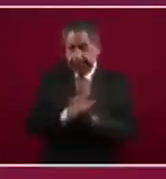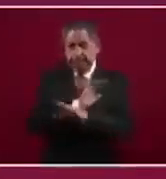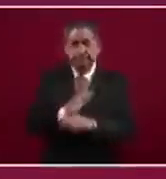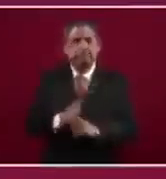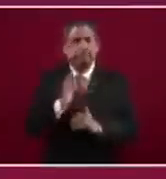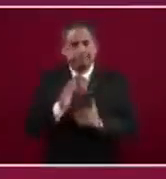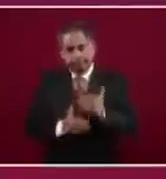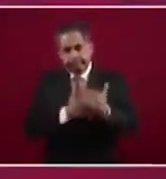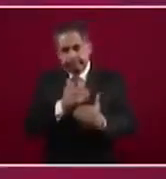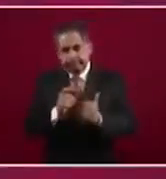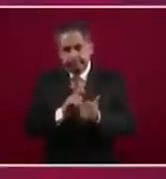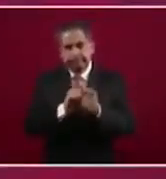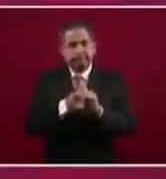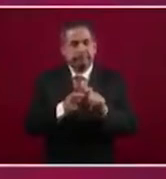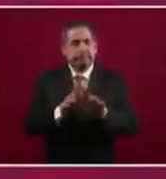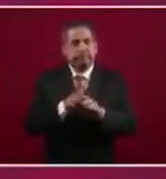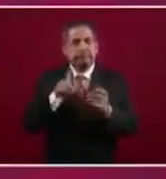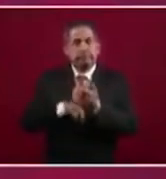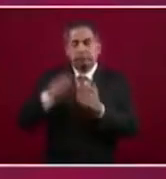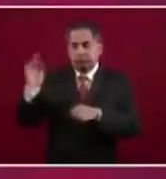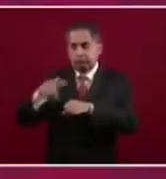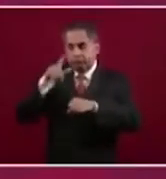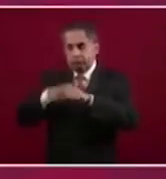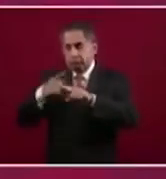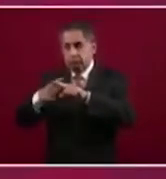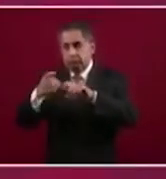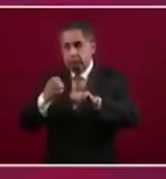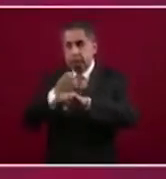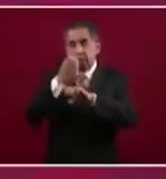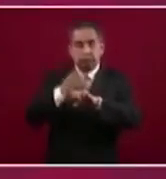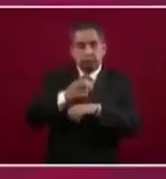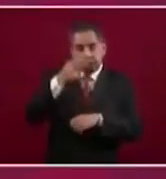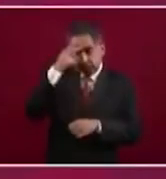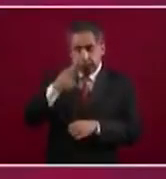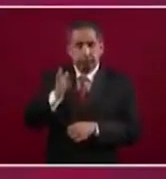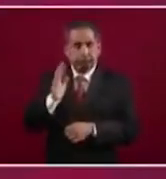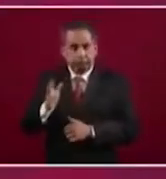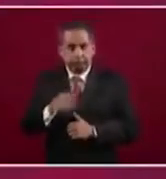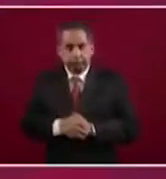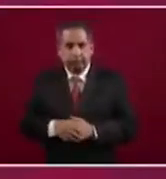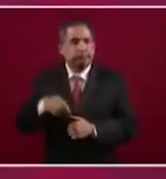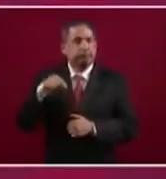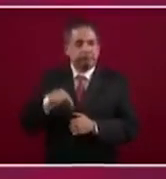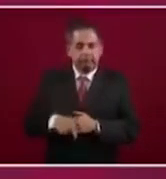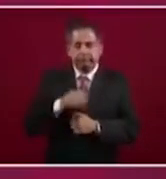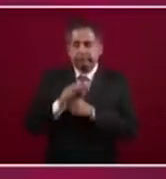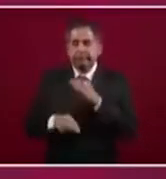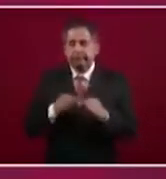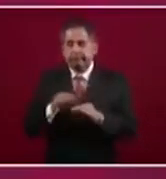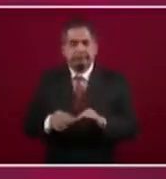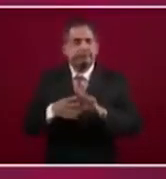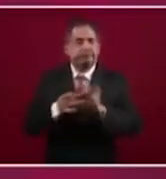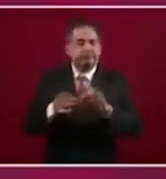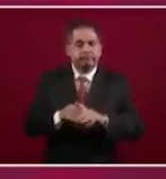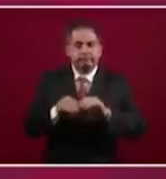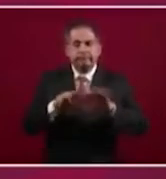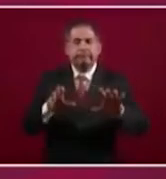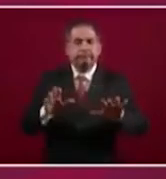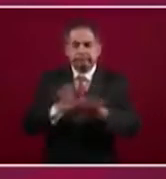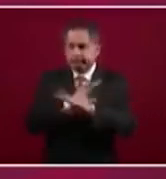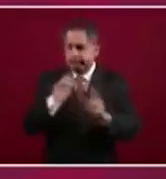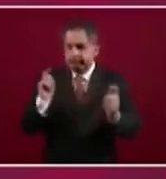ha avanzado, sin lugar a dudas, en el ámbito federal y en algunas entidades de la República. Aquí mismo se ha dado cuenta de algunos de los